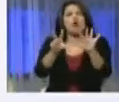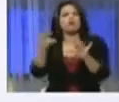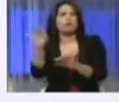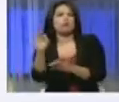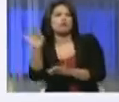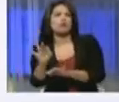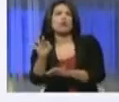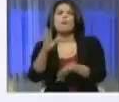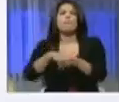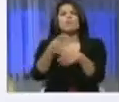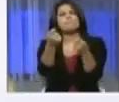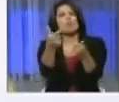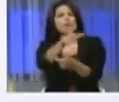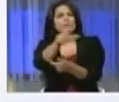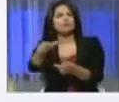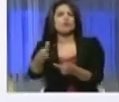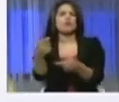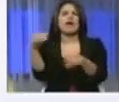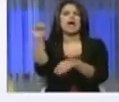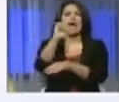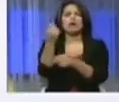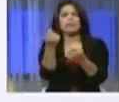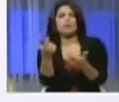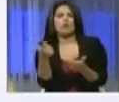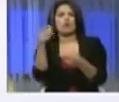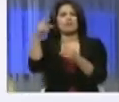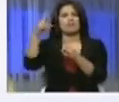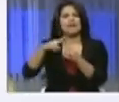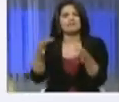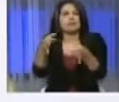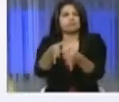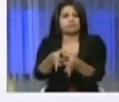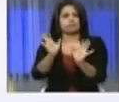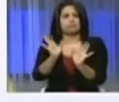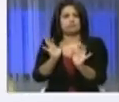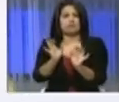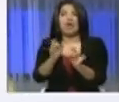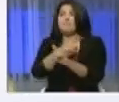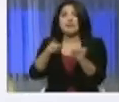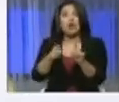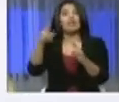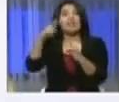población. ¿Por qué el 40%? Mimú Vargas.